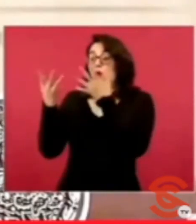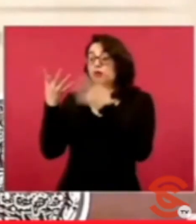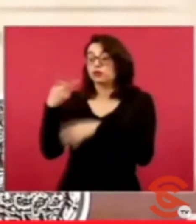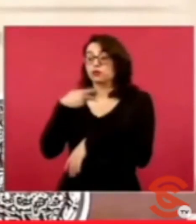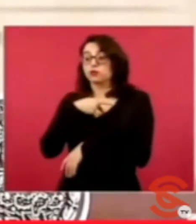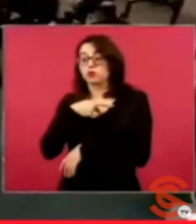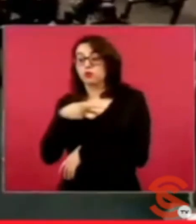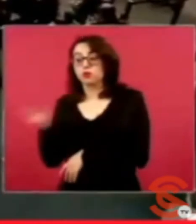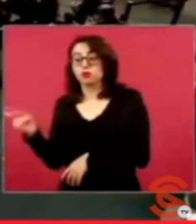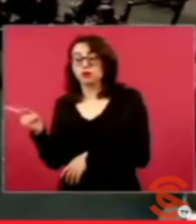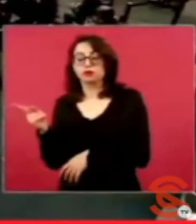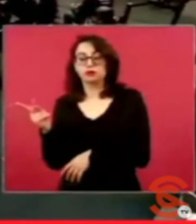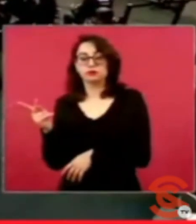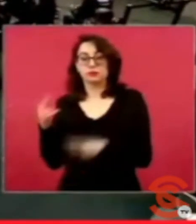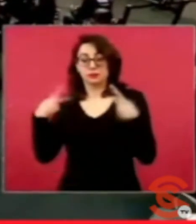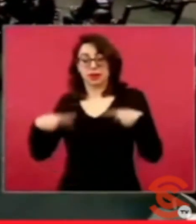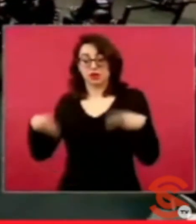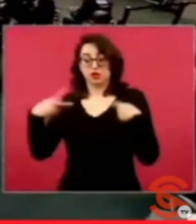pobre.